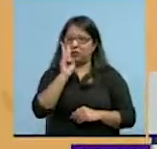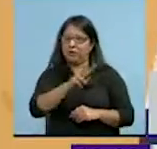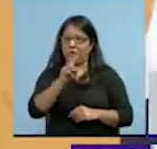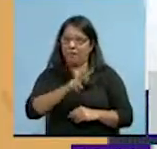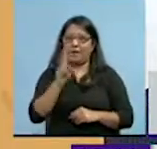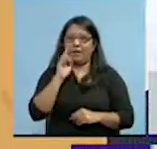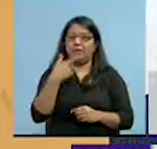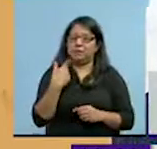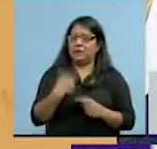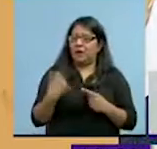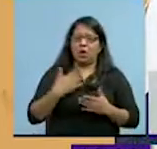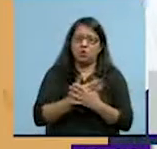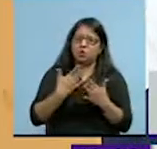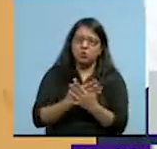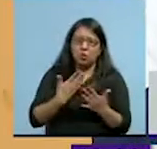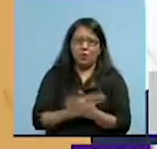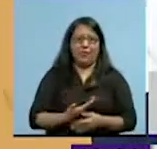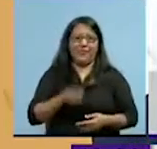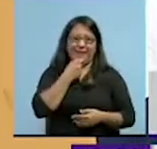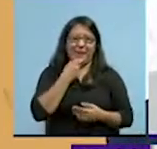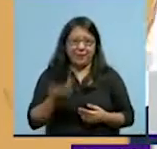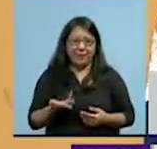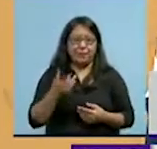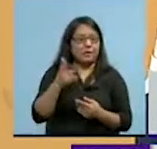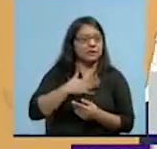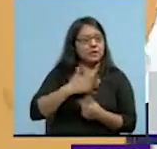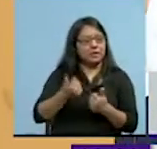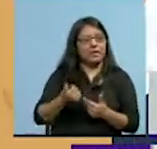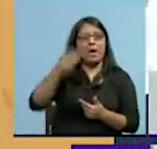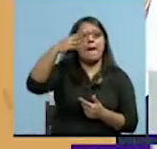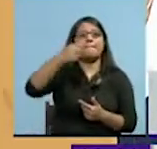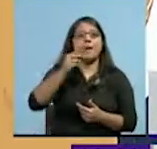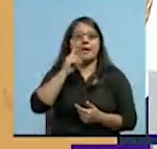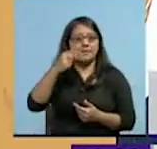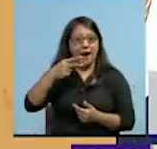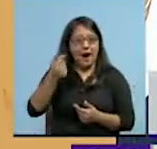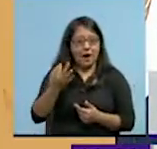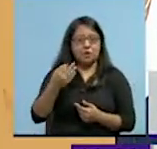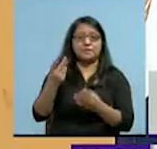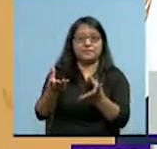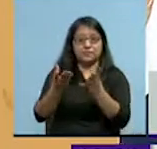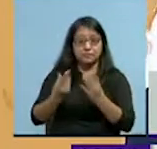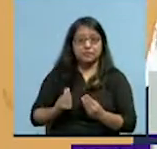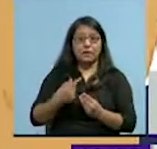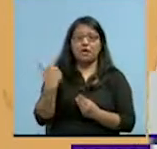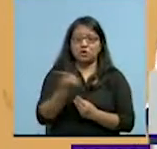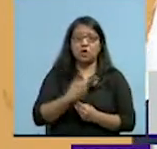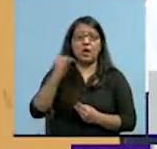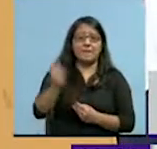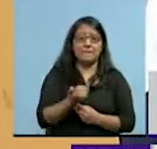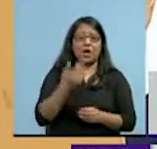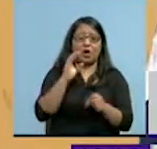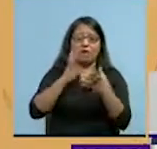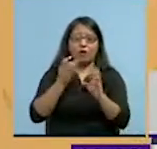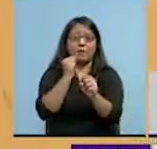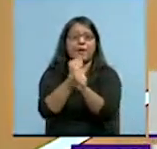pasaban mal y la verdad que lo de mariano fue importante en ese sentido porque nos permitió mejorar nuestras condiciones laborales